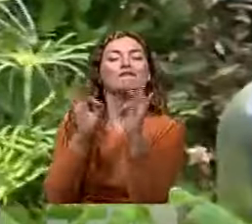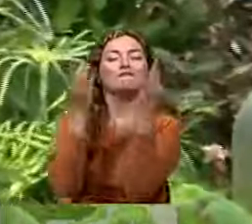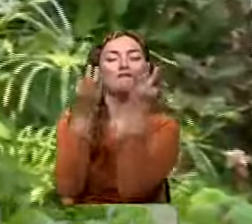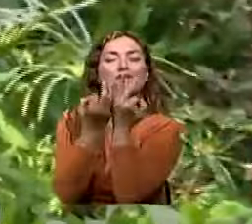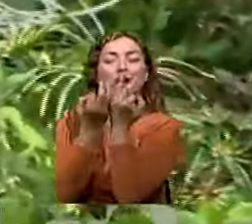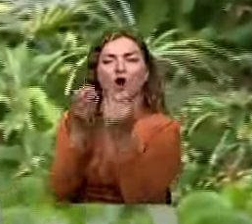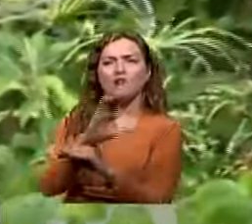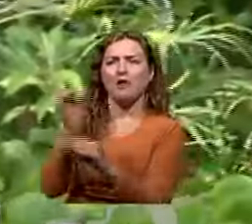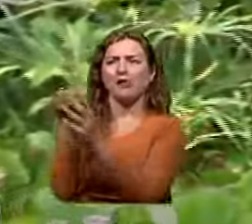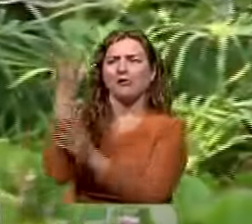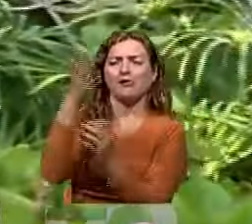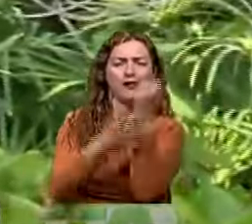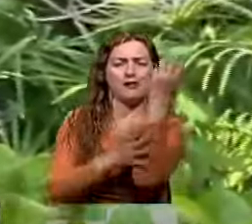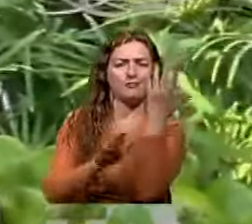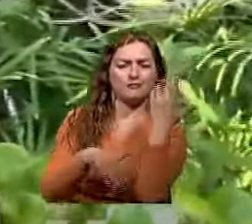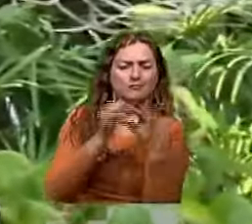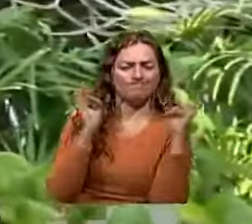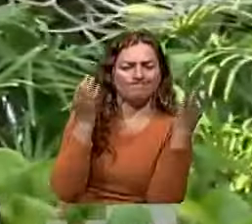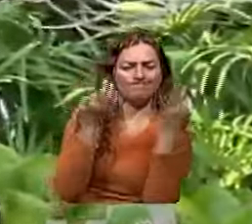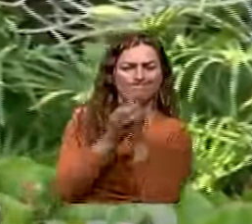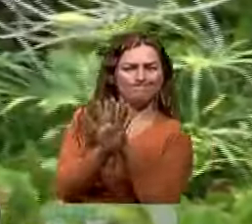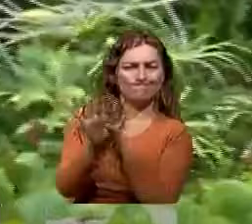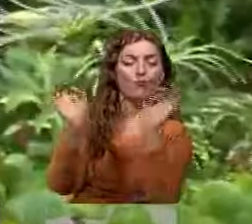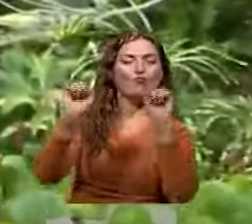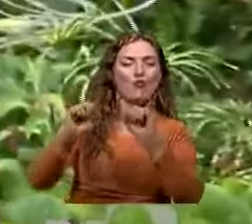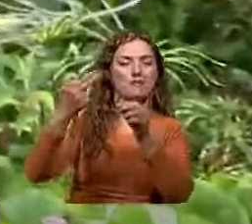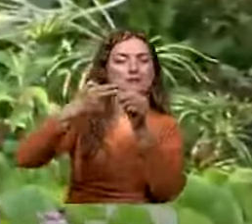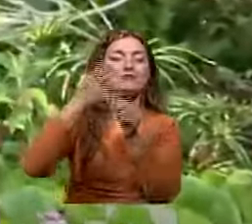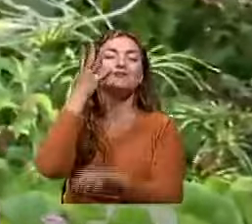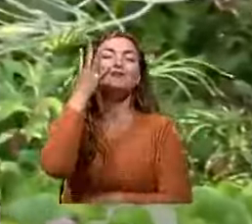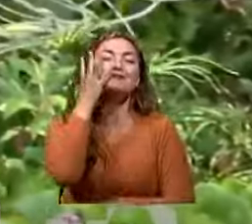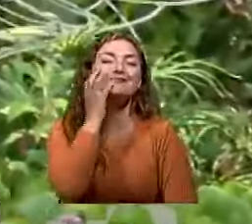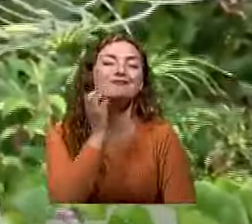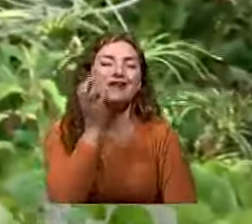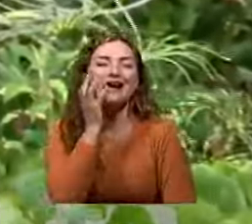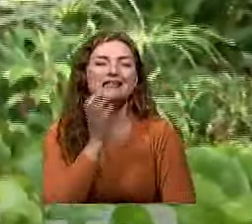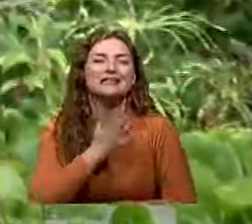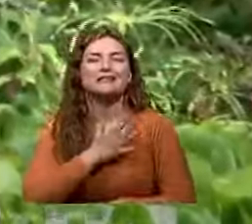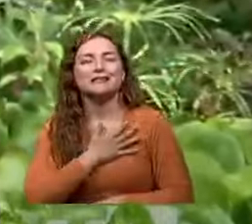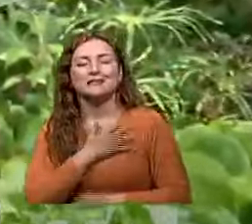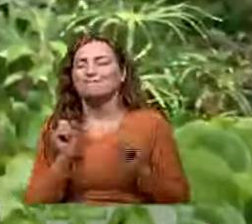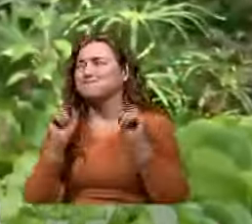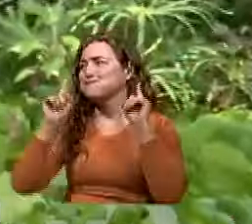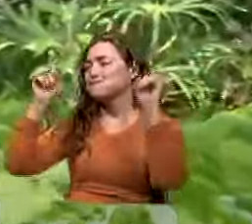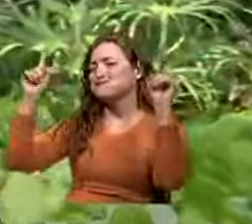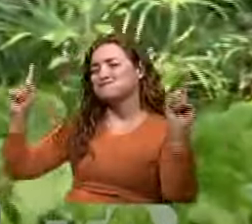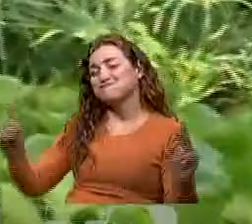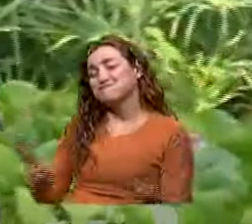Luz es para que vengan todos. Es una experiencia, yo diría, fantástica,